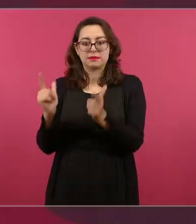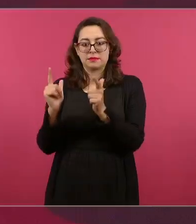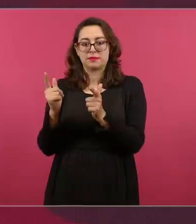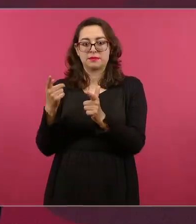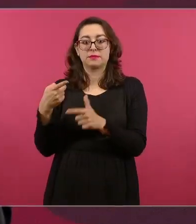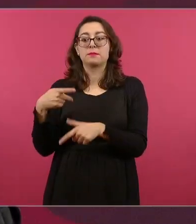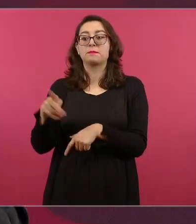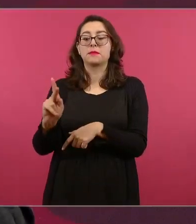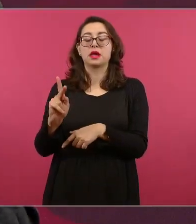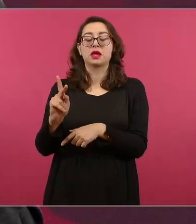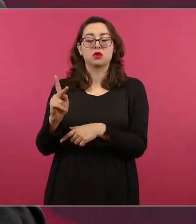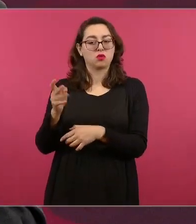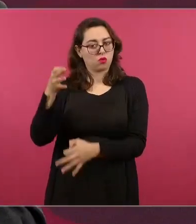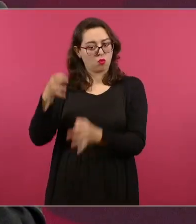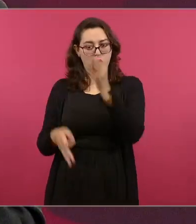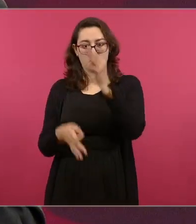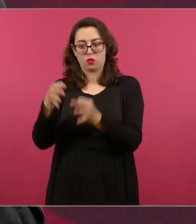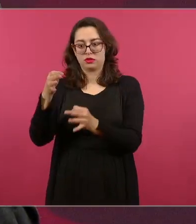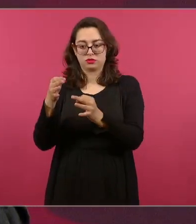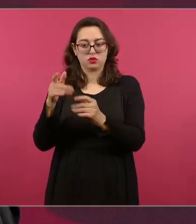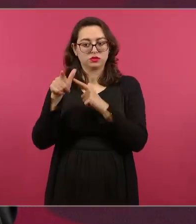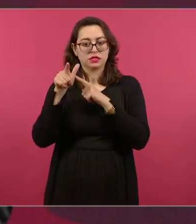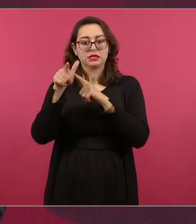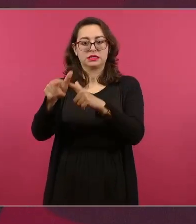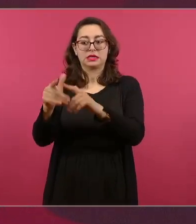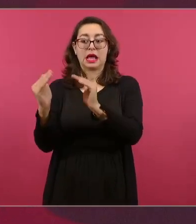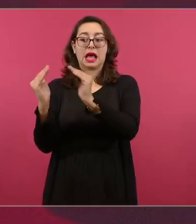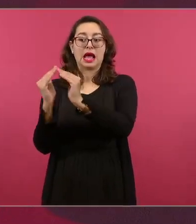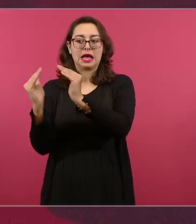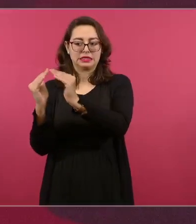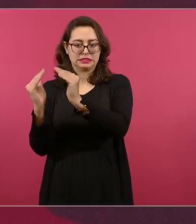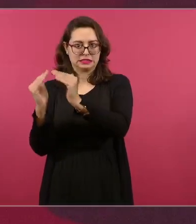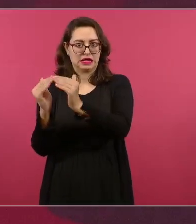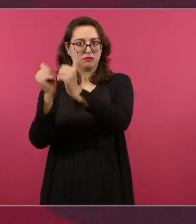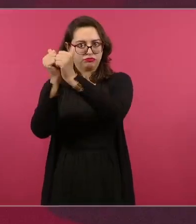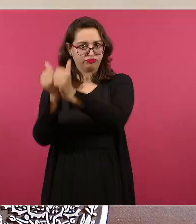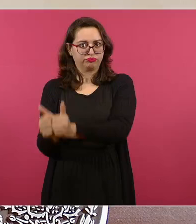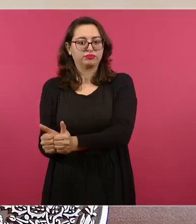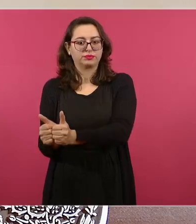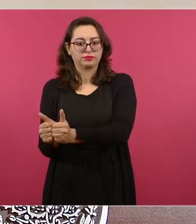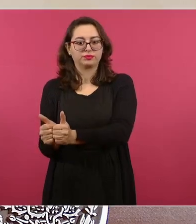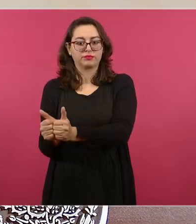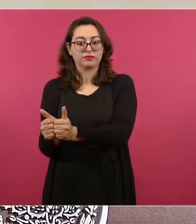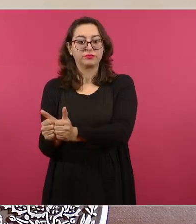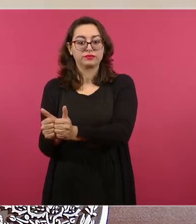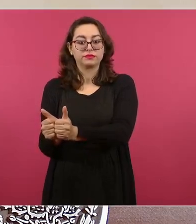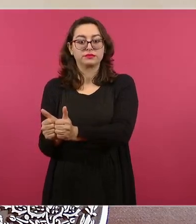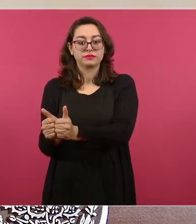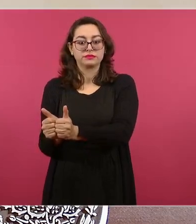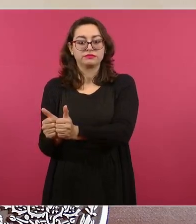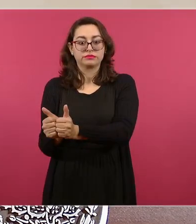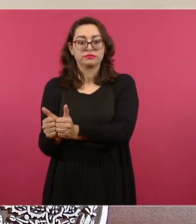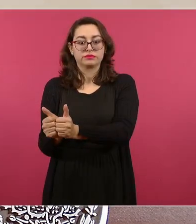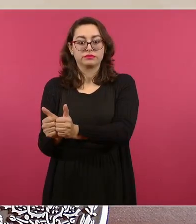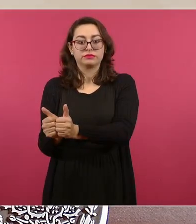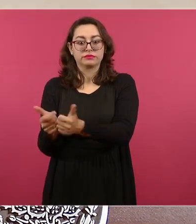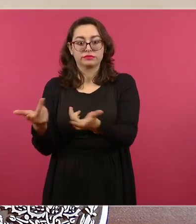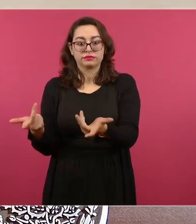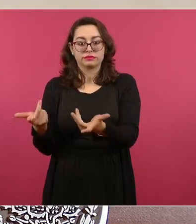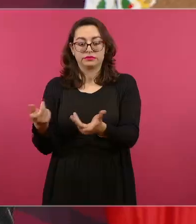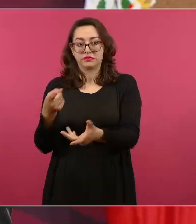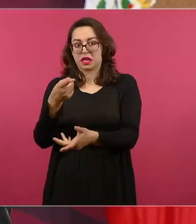para que siga su proceso en su casa, y se está analizando porque es muy probable que se impugne la decisión del